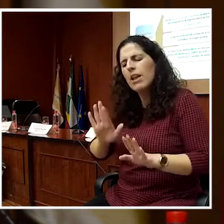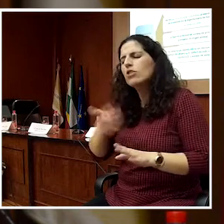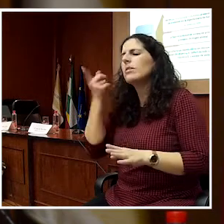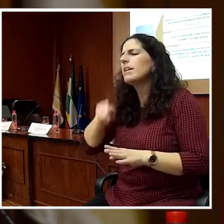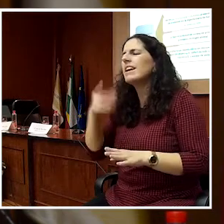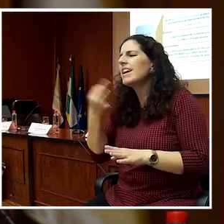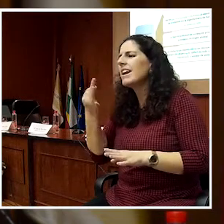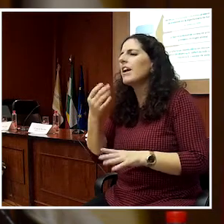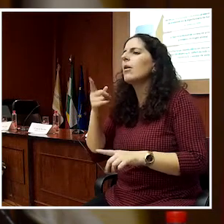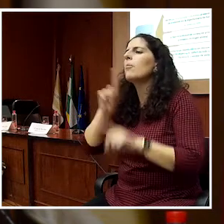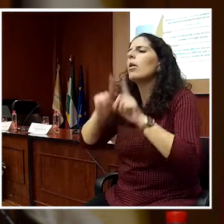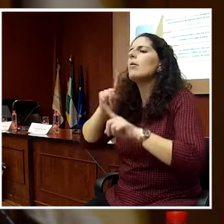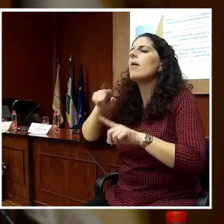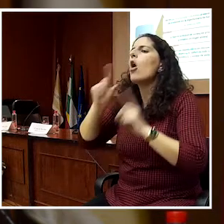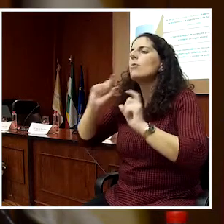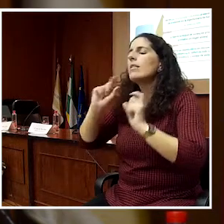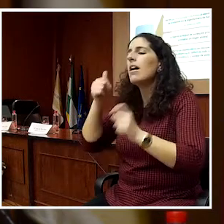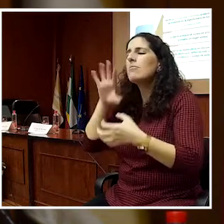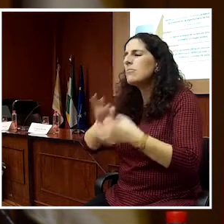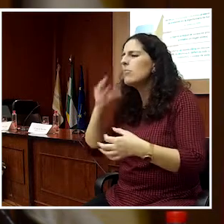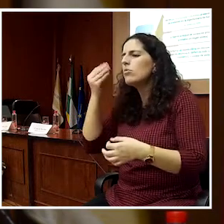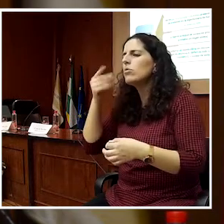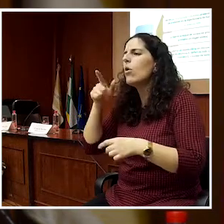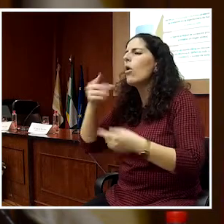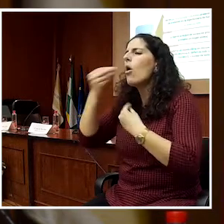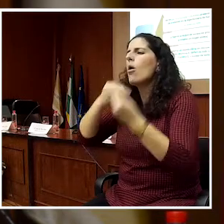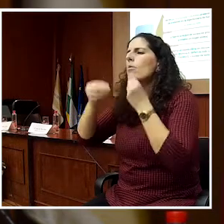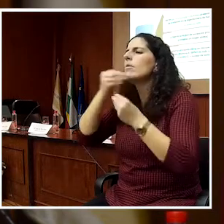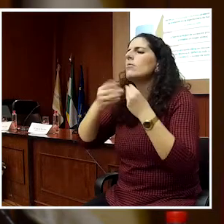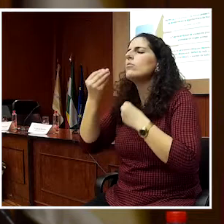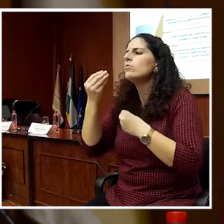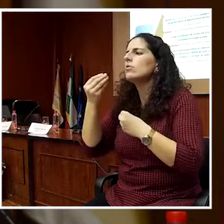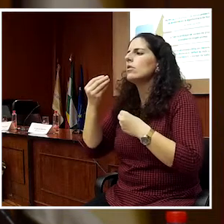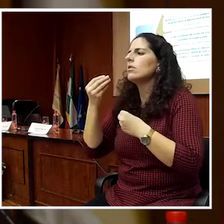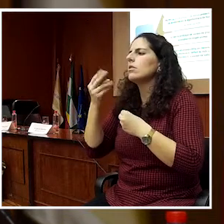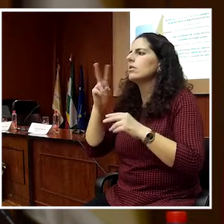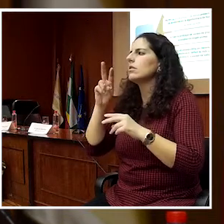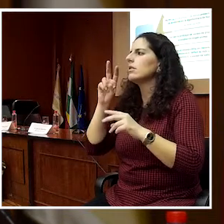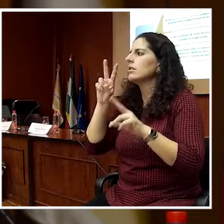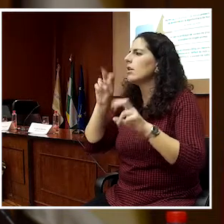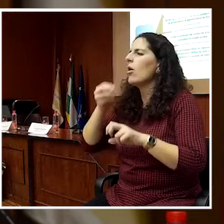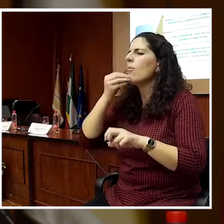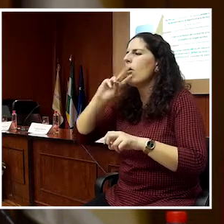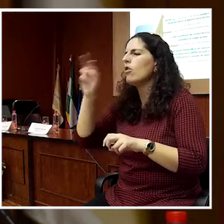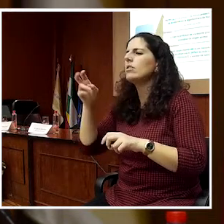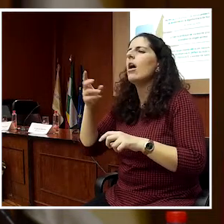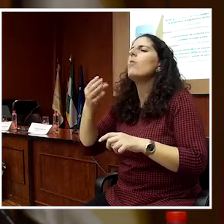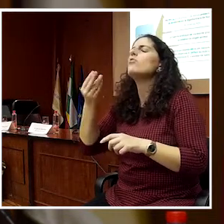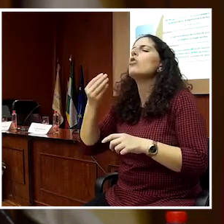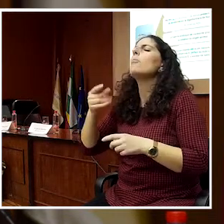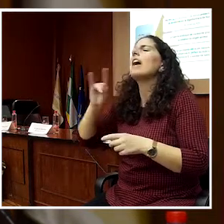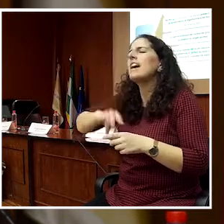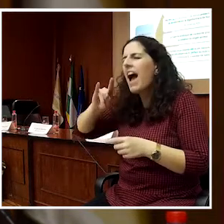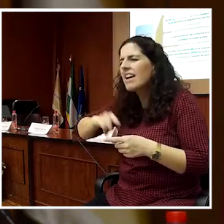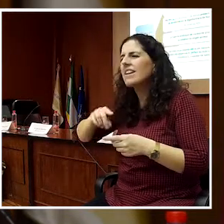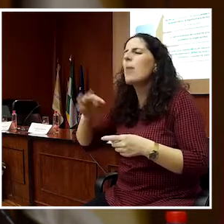probablemente el desarrollo de obesidad está más ligado al consumo excesivo de algunos otros nutrientes como son las proteínas.